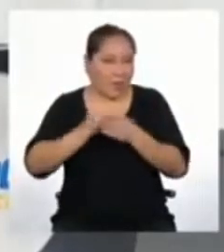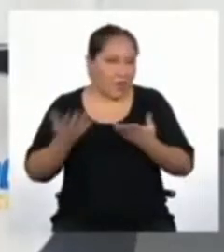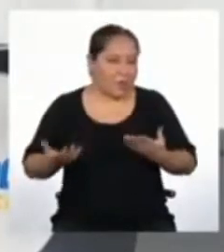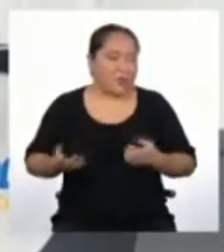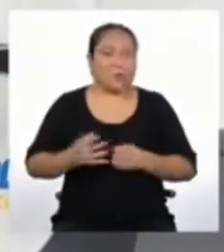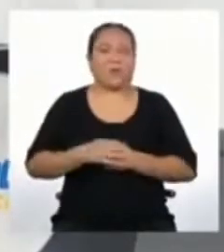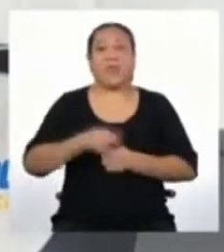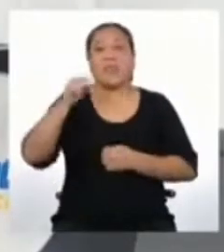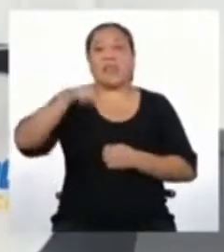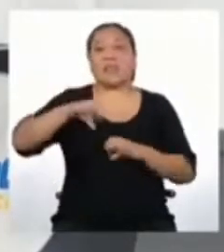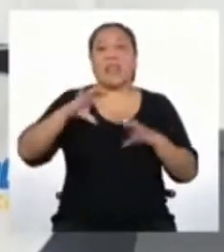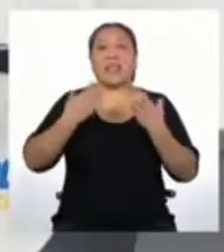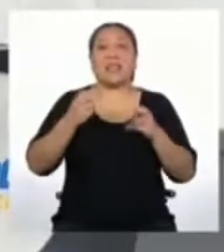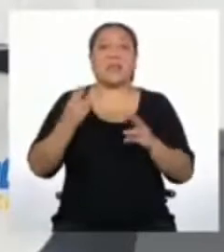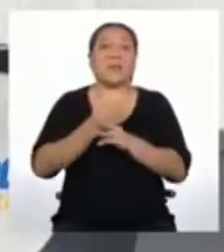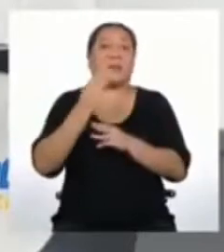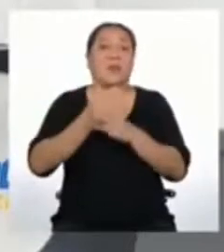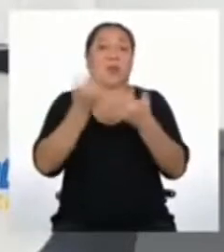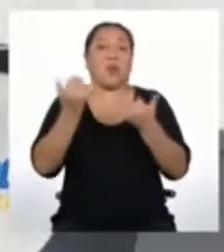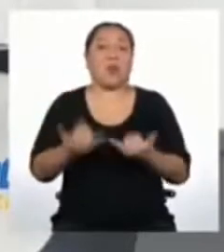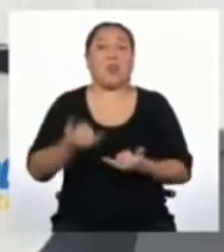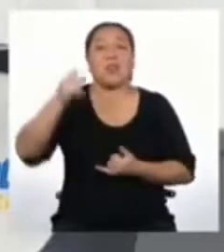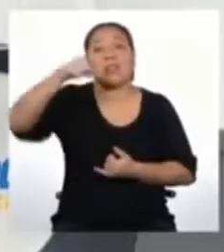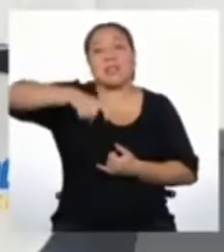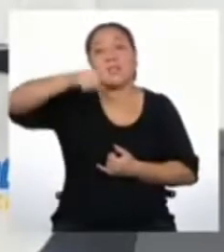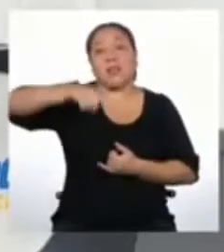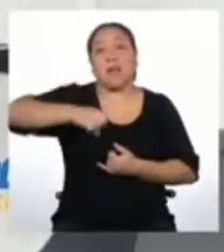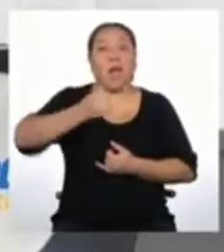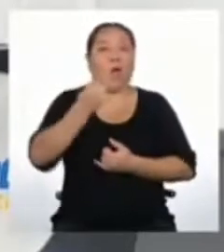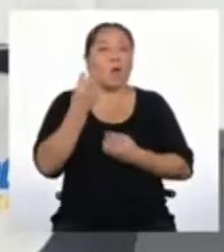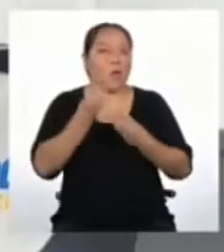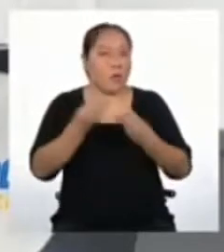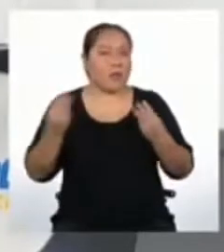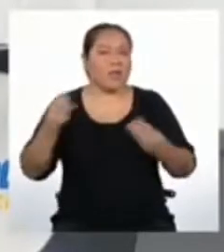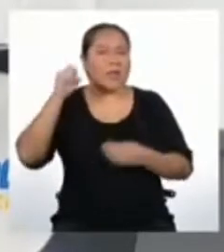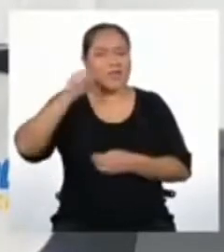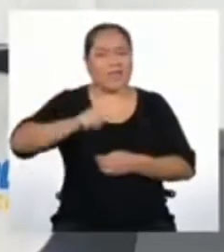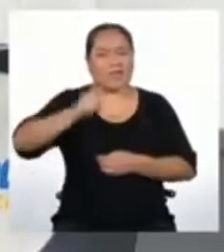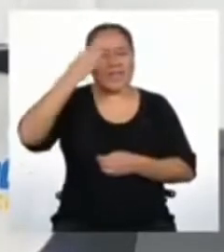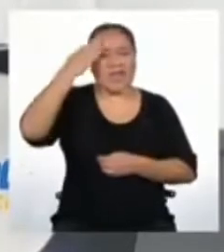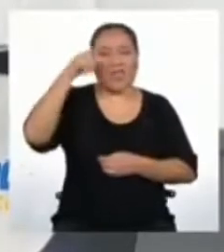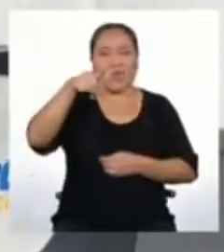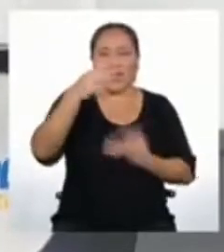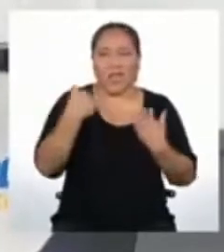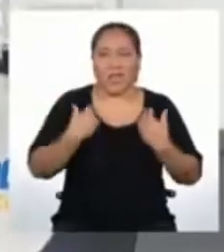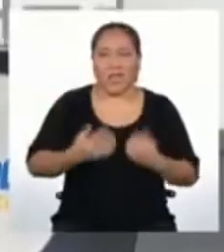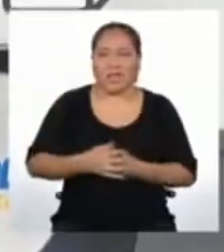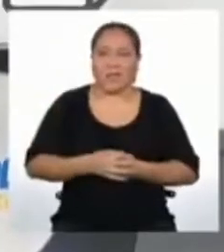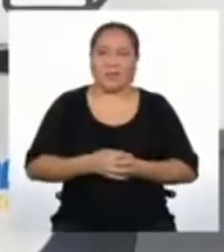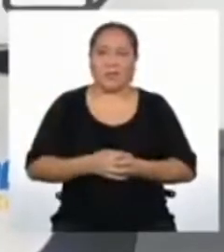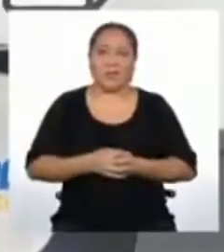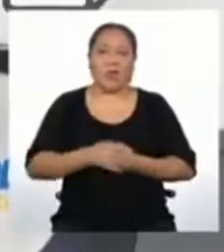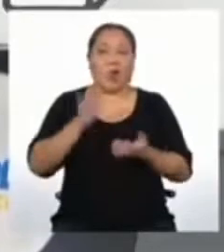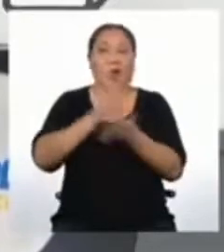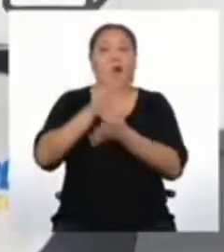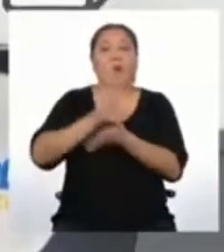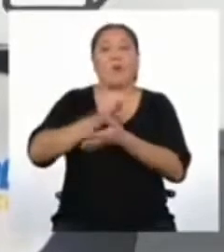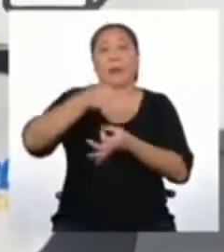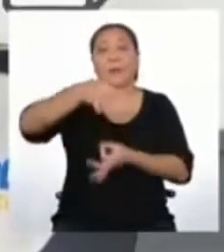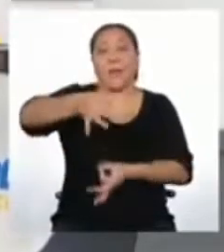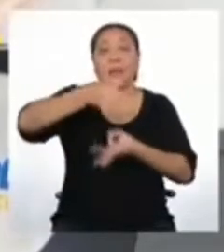actividades. En nuestra clase de matemática de hoy, necesitaremos algunos materiales que seguro ya tienes contigo. Hojas de